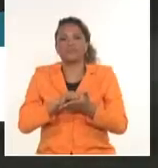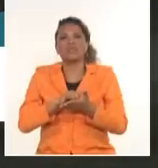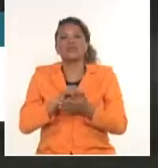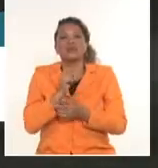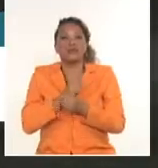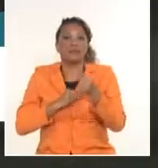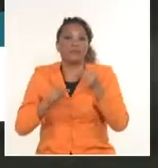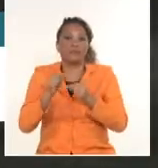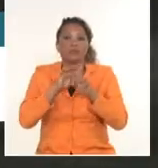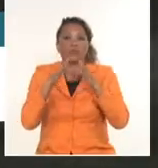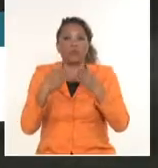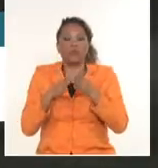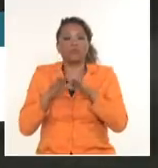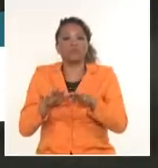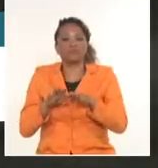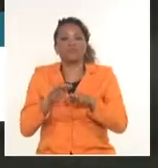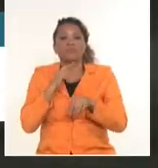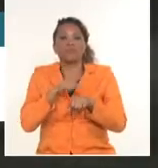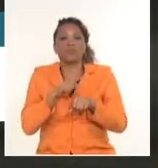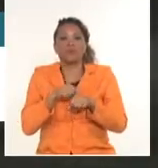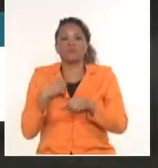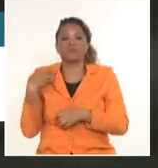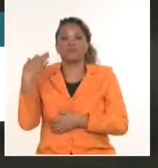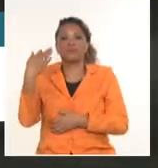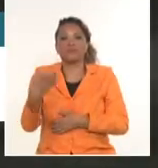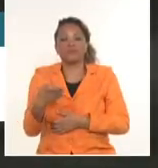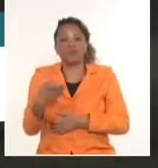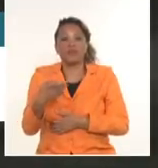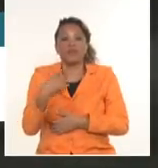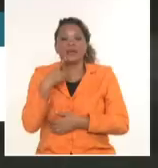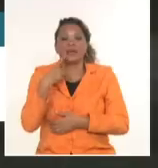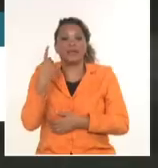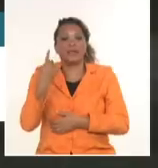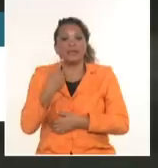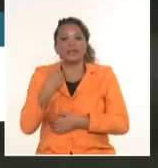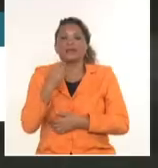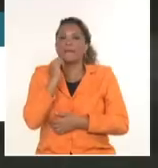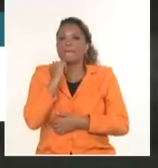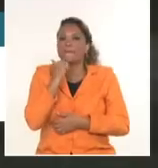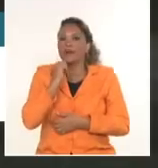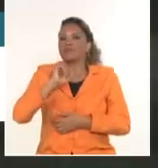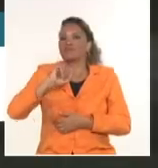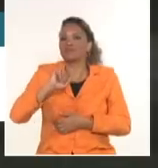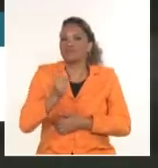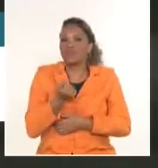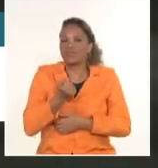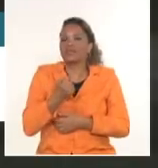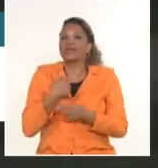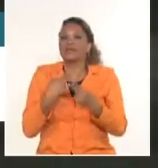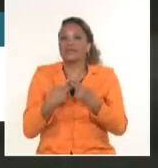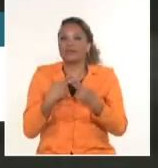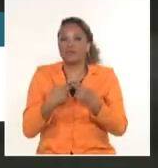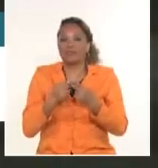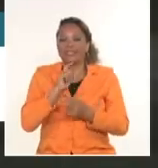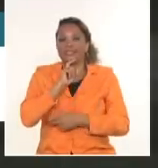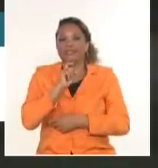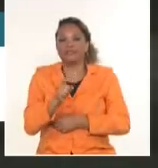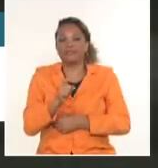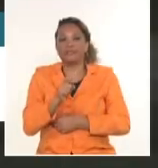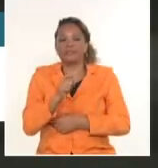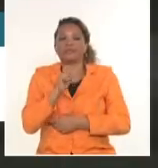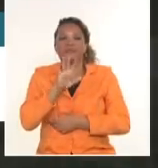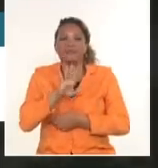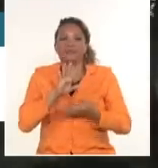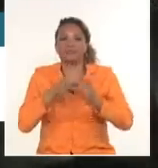que podemos esperar de cara al futuro, cuando cada vez son más exigentes estas citas bajo los